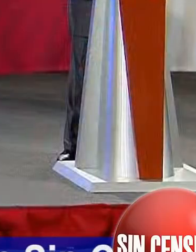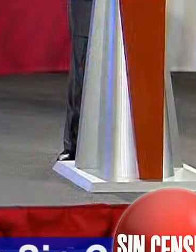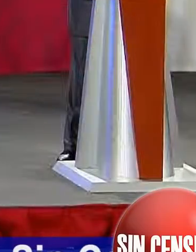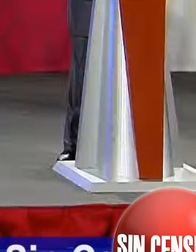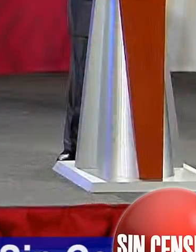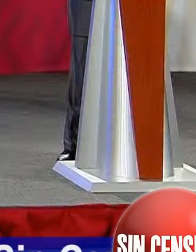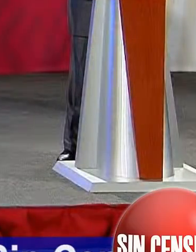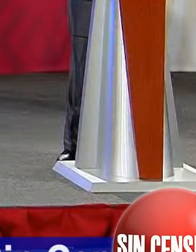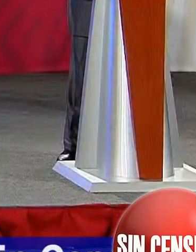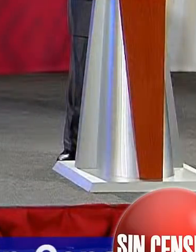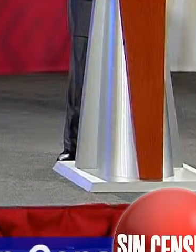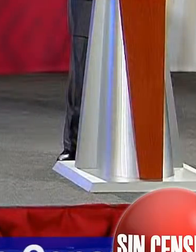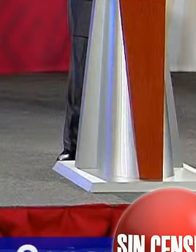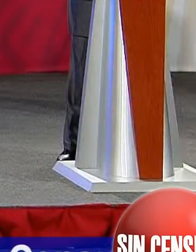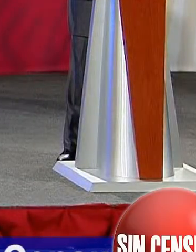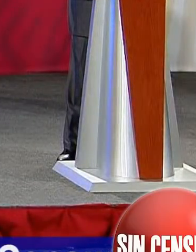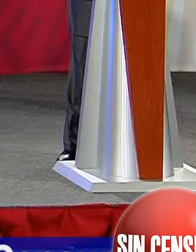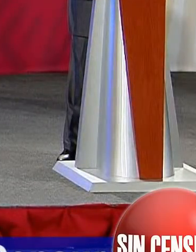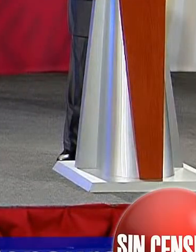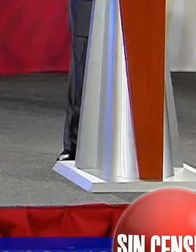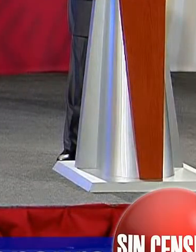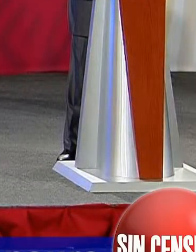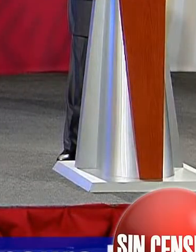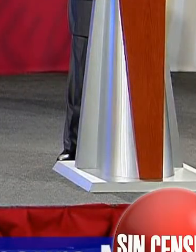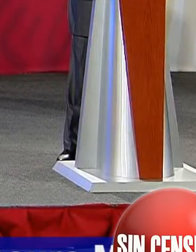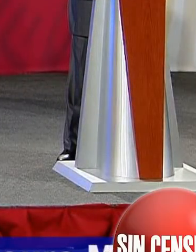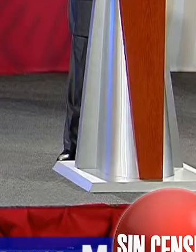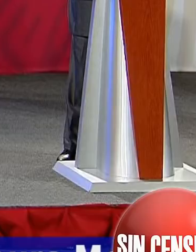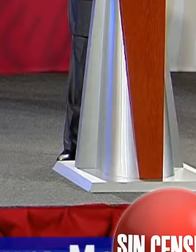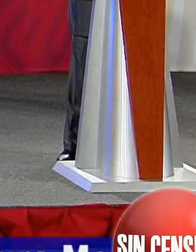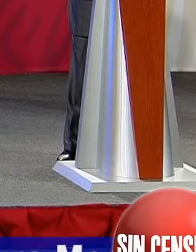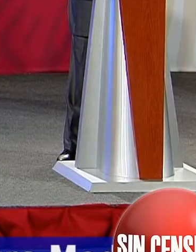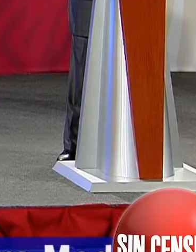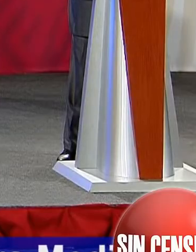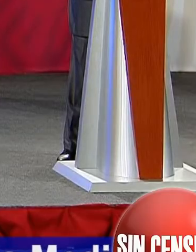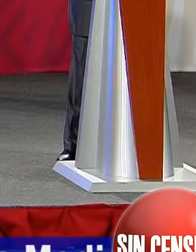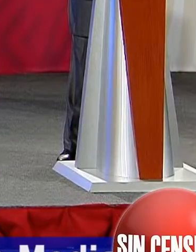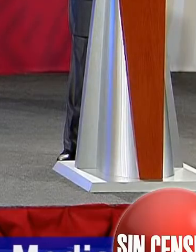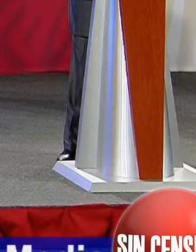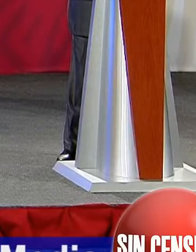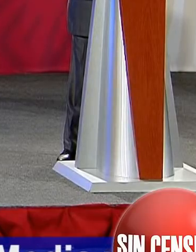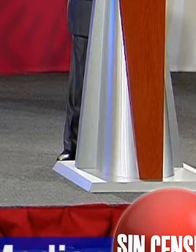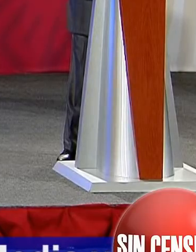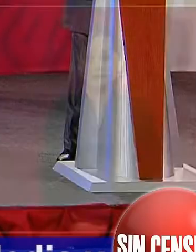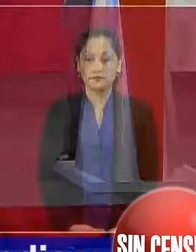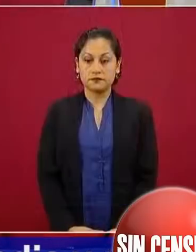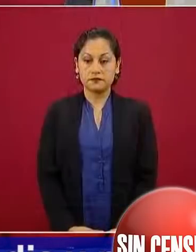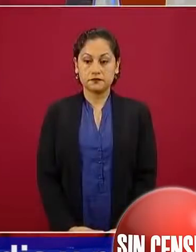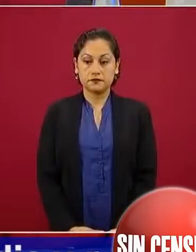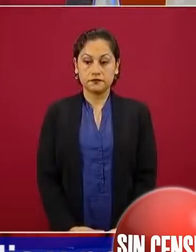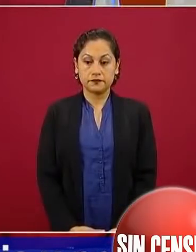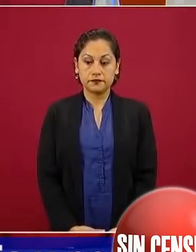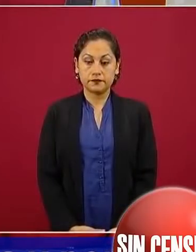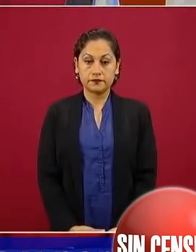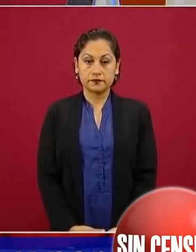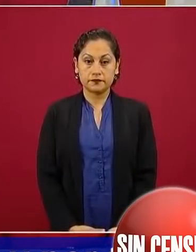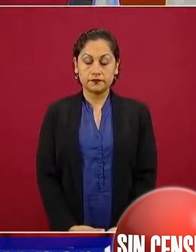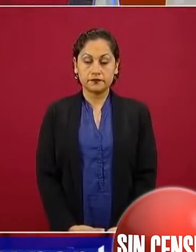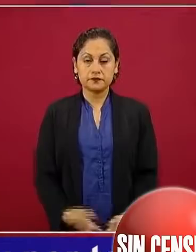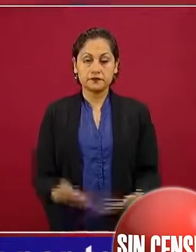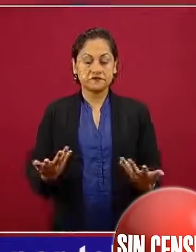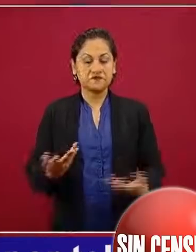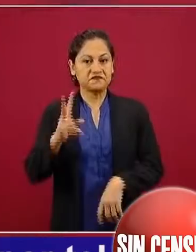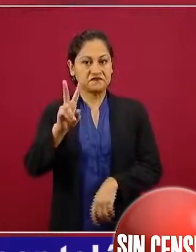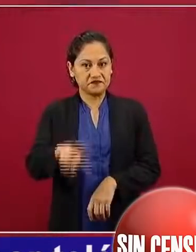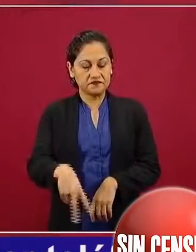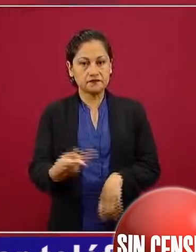personas no tengan dónde hospitalizarse. Una preocupación, sin embargo, es que las personas tarden demasiado en